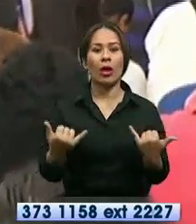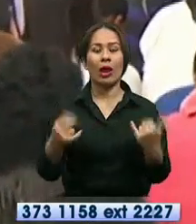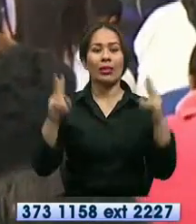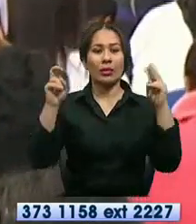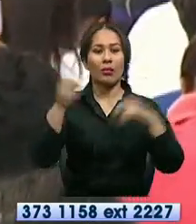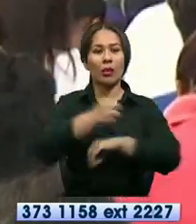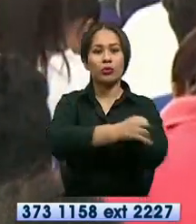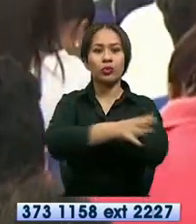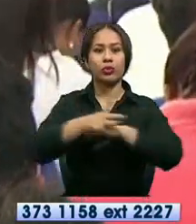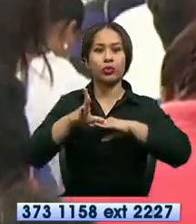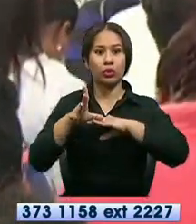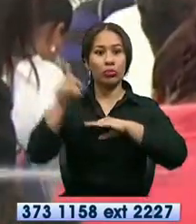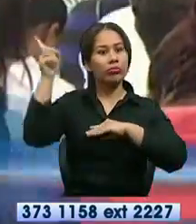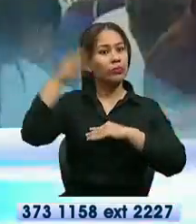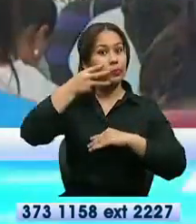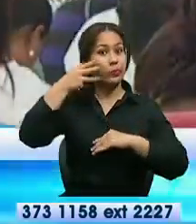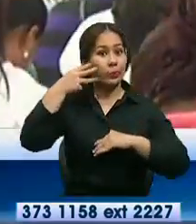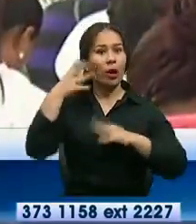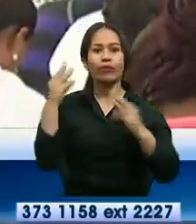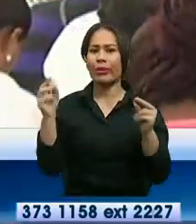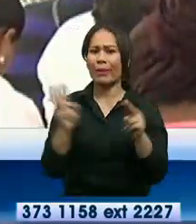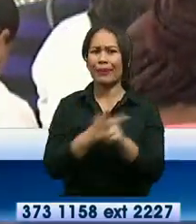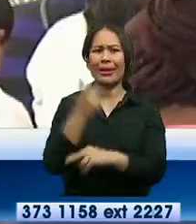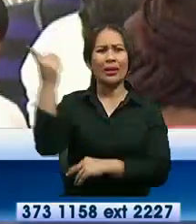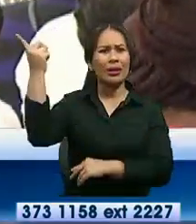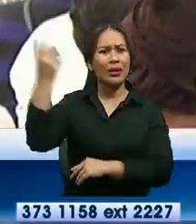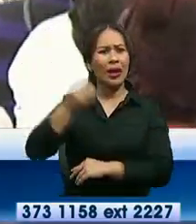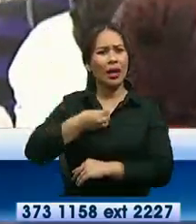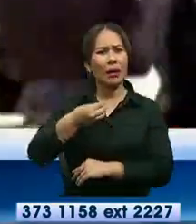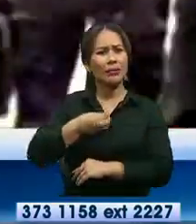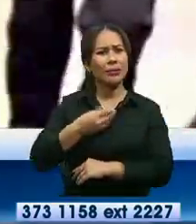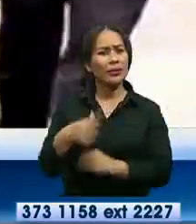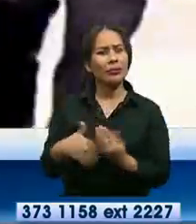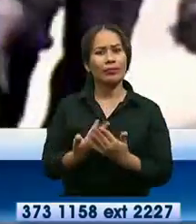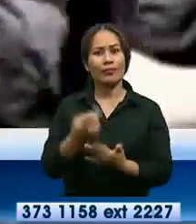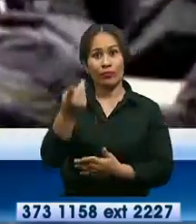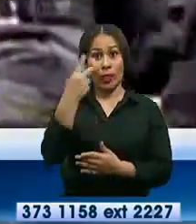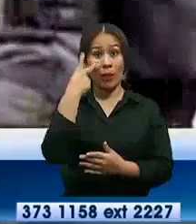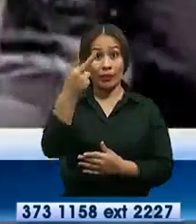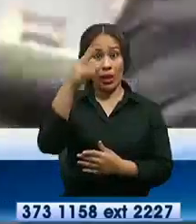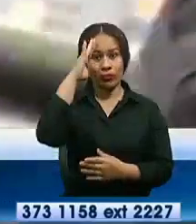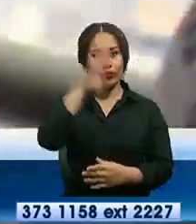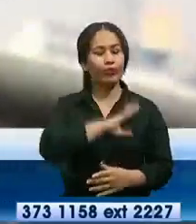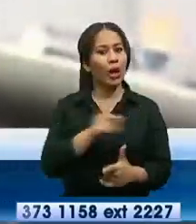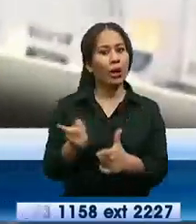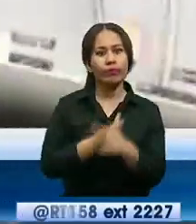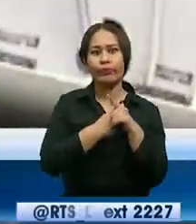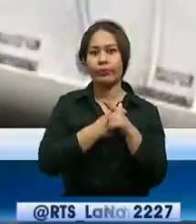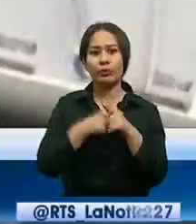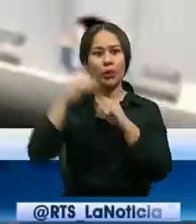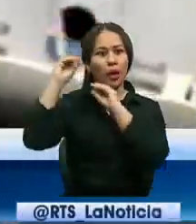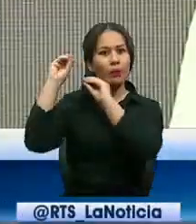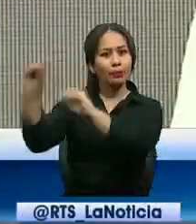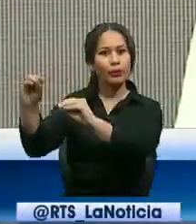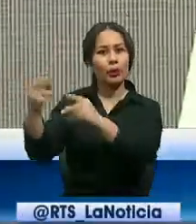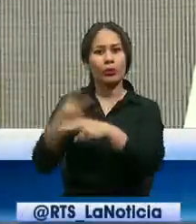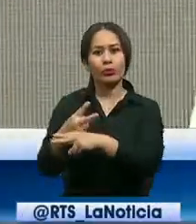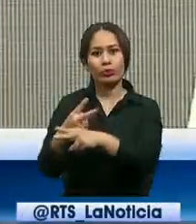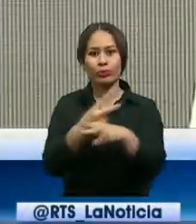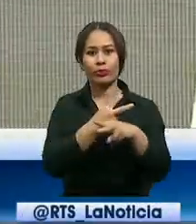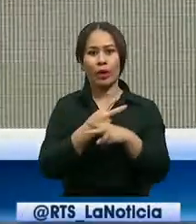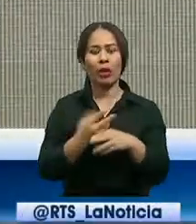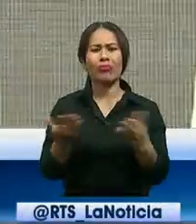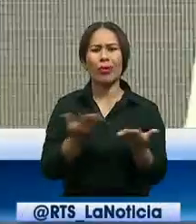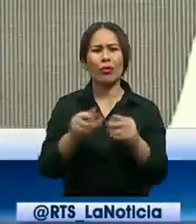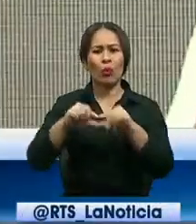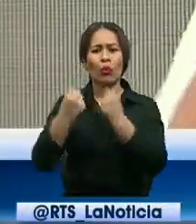en Morona, Santiago, y la crítica situación que obligó a un estado de excepción en la provincia. Donde ciertos